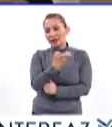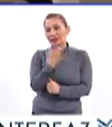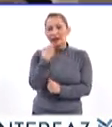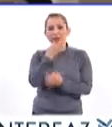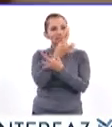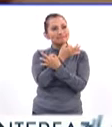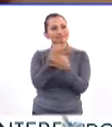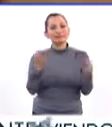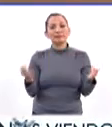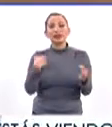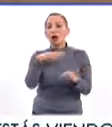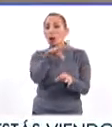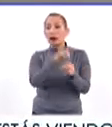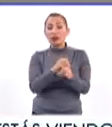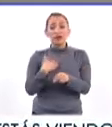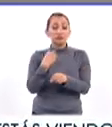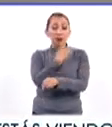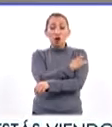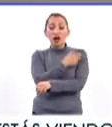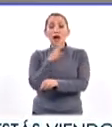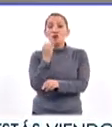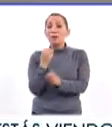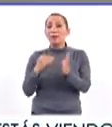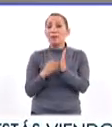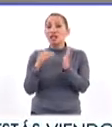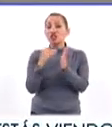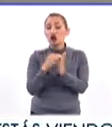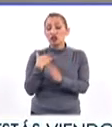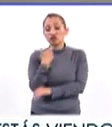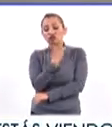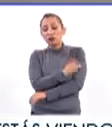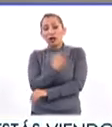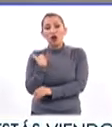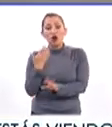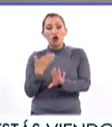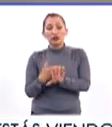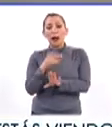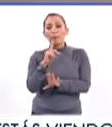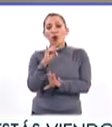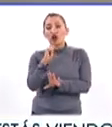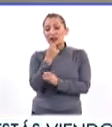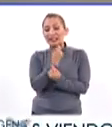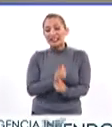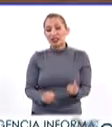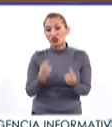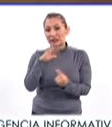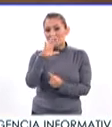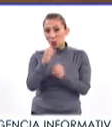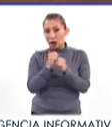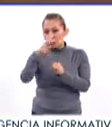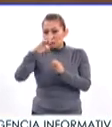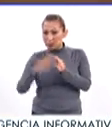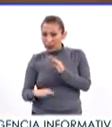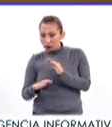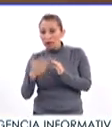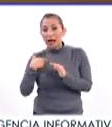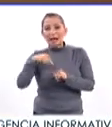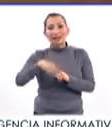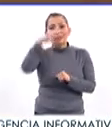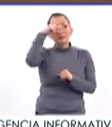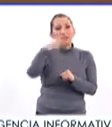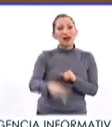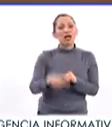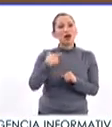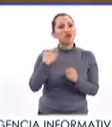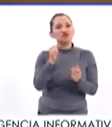esta campaña. Del total de vacunas, más de 9 millones son aplicadas contra la polio en niños menores de 5 años. En nuestro